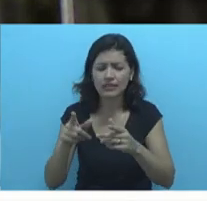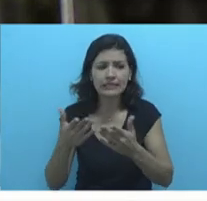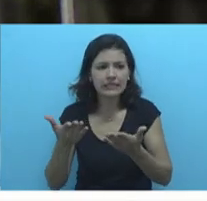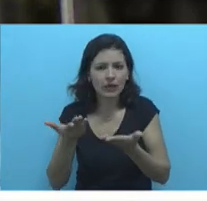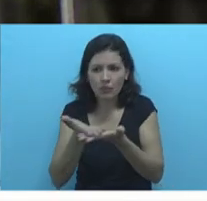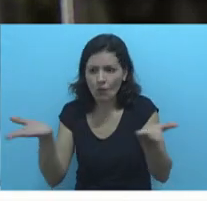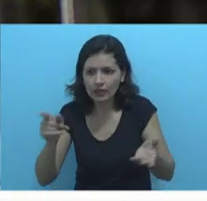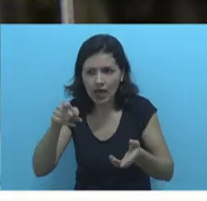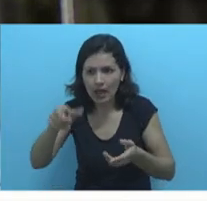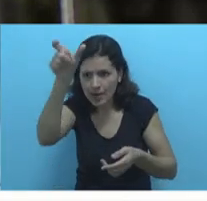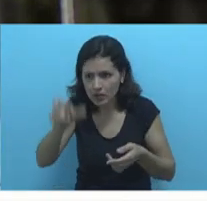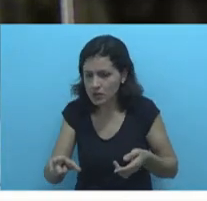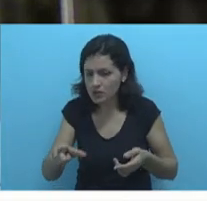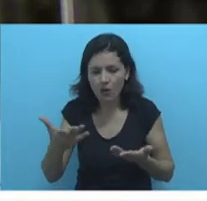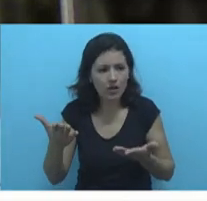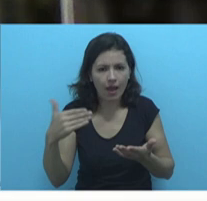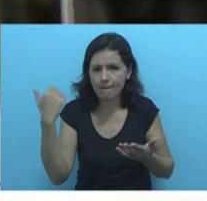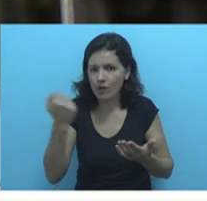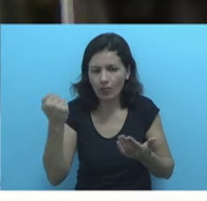que él fue en vida, ¿no? Esa despedida